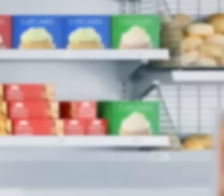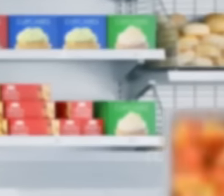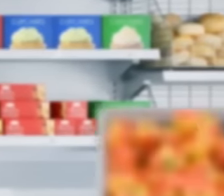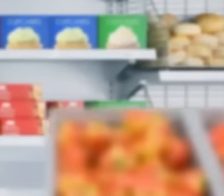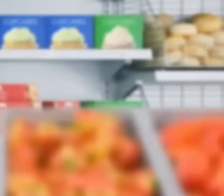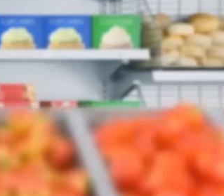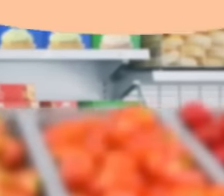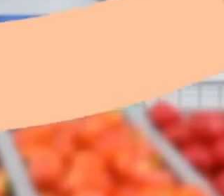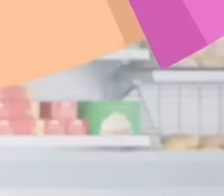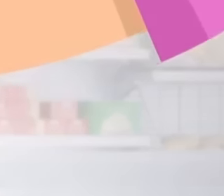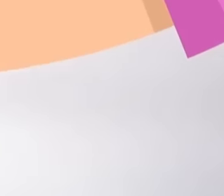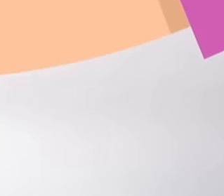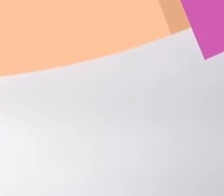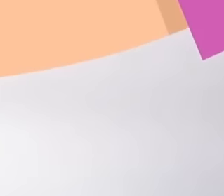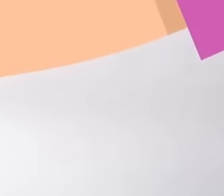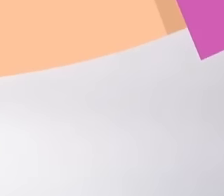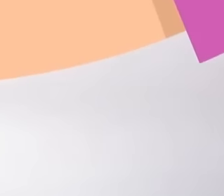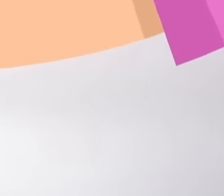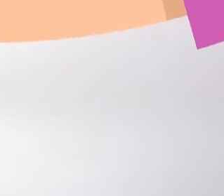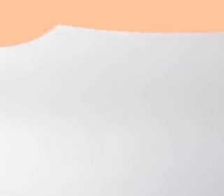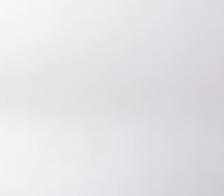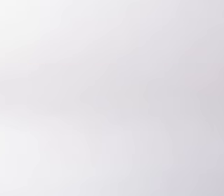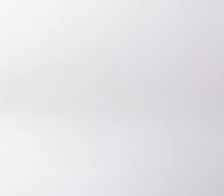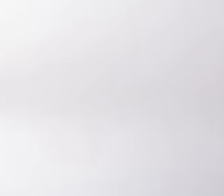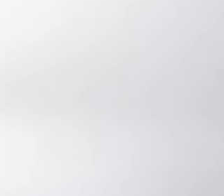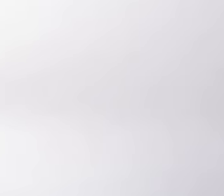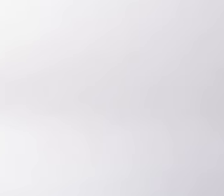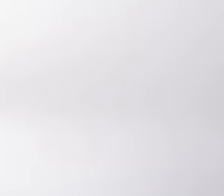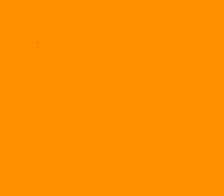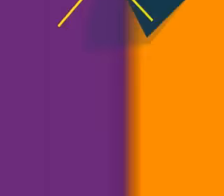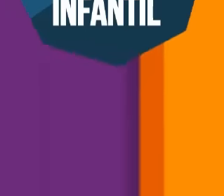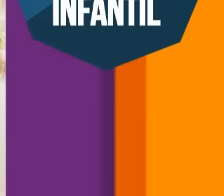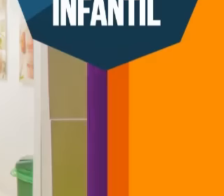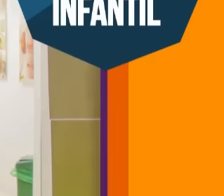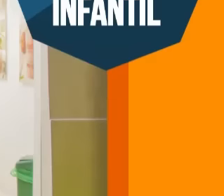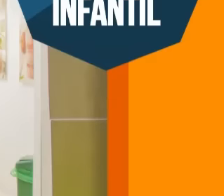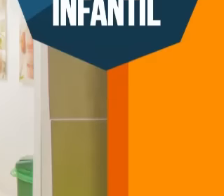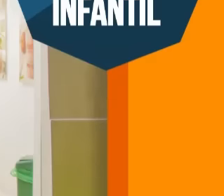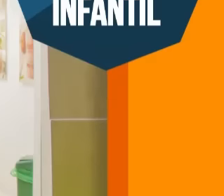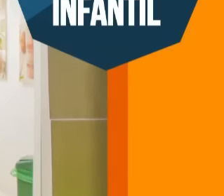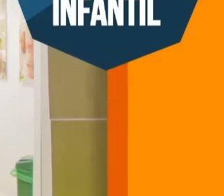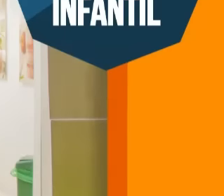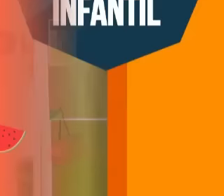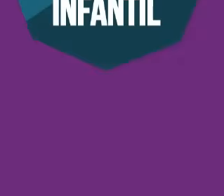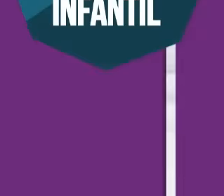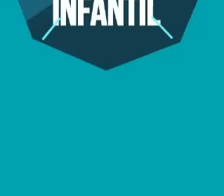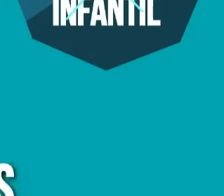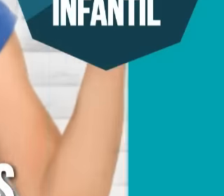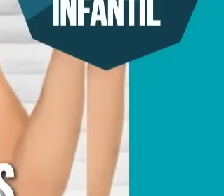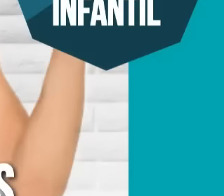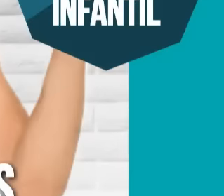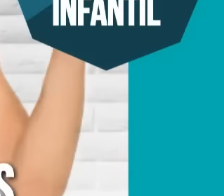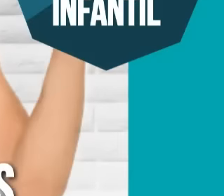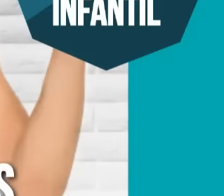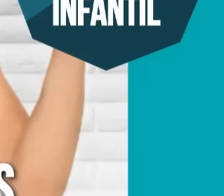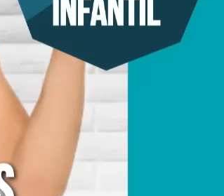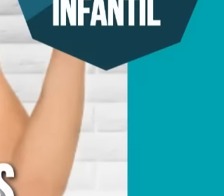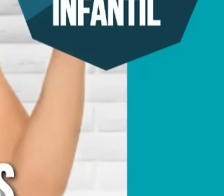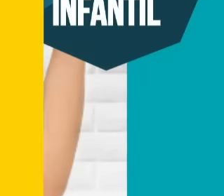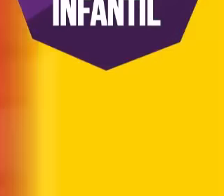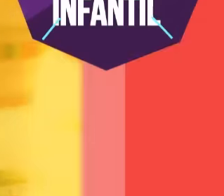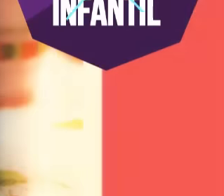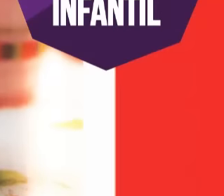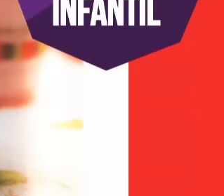verdad, no pueden faltar. Productos Las Delicias, líder en limpieza. La empresa costarricense Cosechas sigue creyendo en